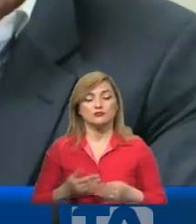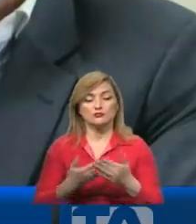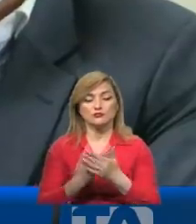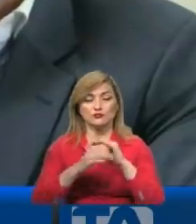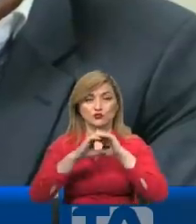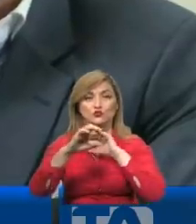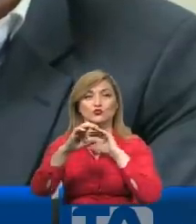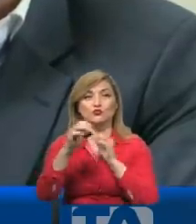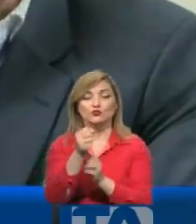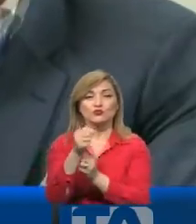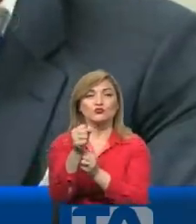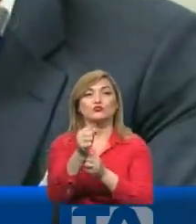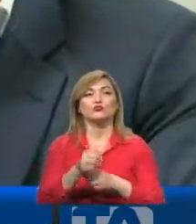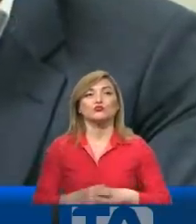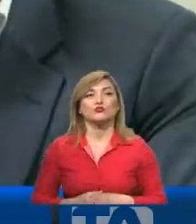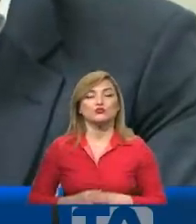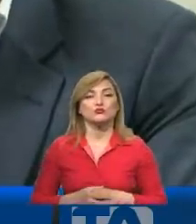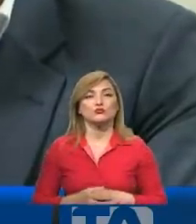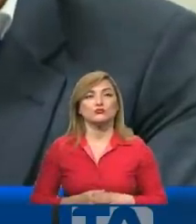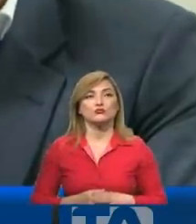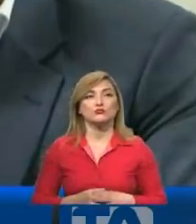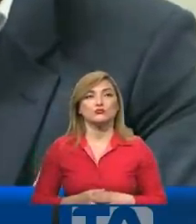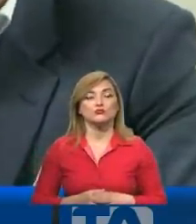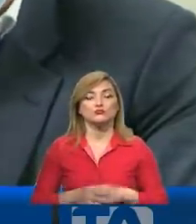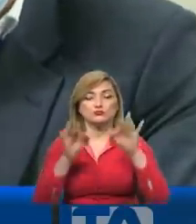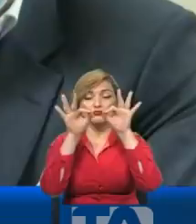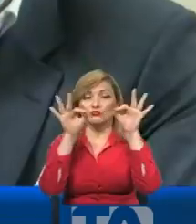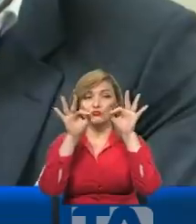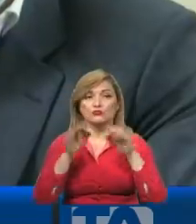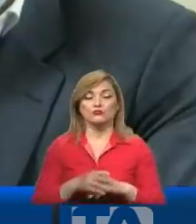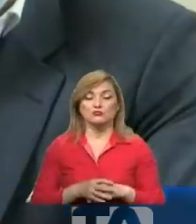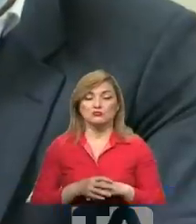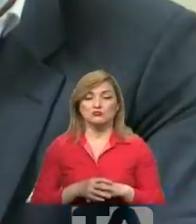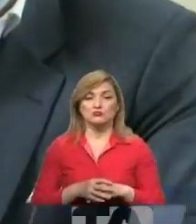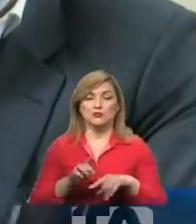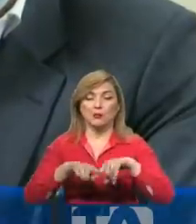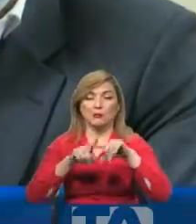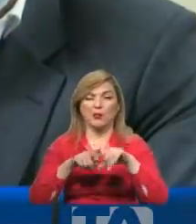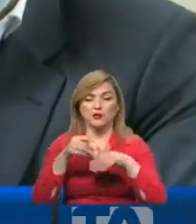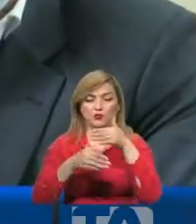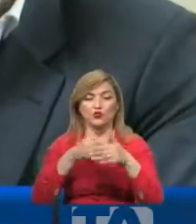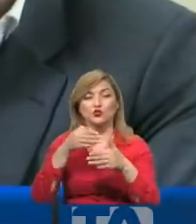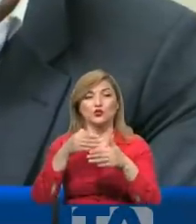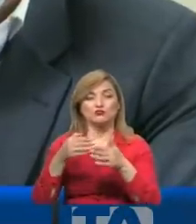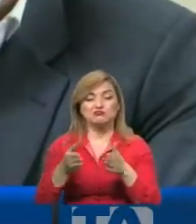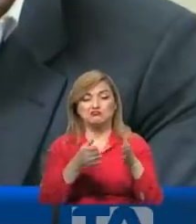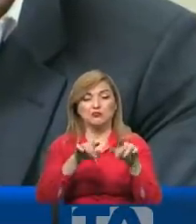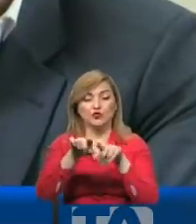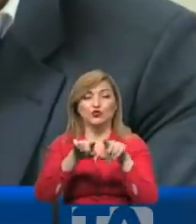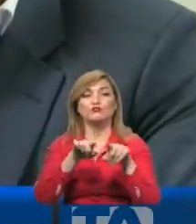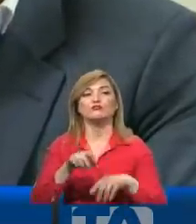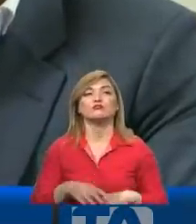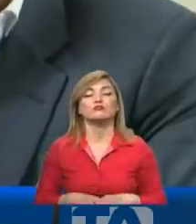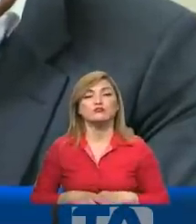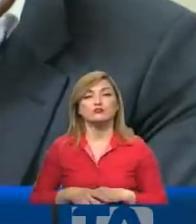articulados y si es flota eléctrica mucho mejor, independientemente de que concursen o no en los procesos de asignación de rutas, simplemente